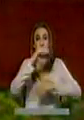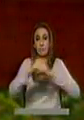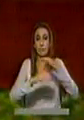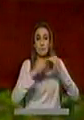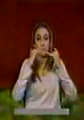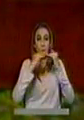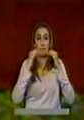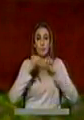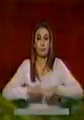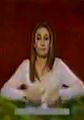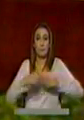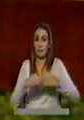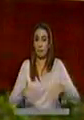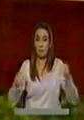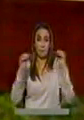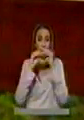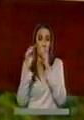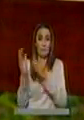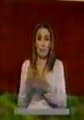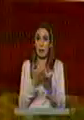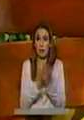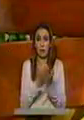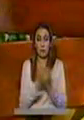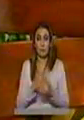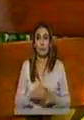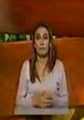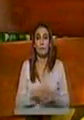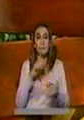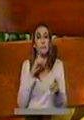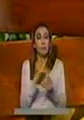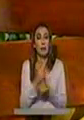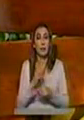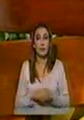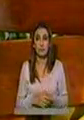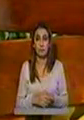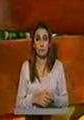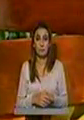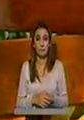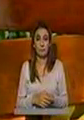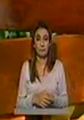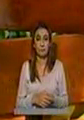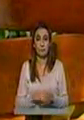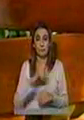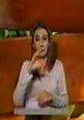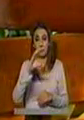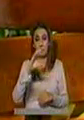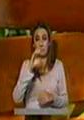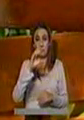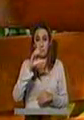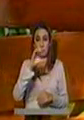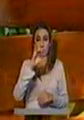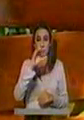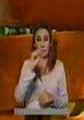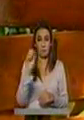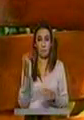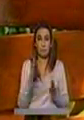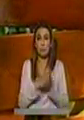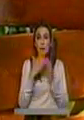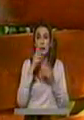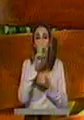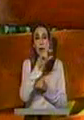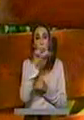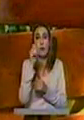poder mover un poco más la economía. Claro que sí. Economista Rocío Lor, bueno, desde su experiencia en el